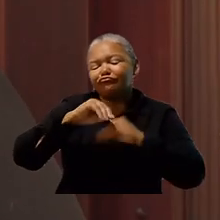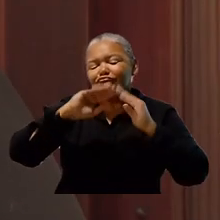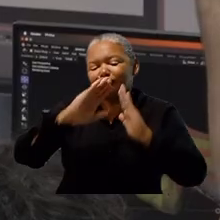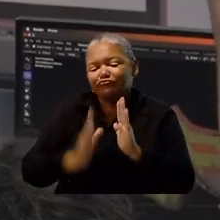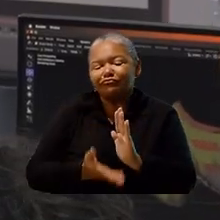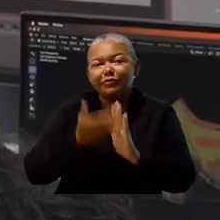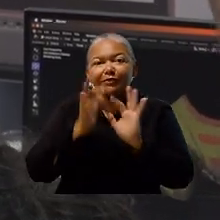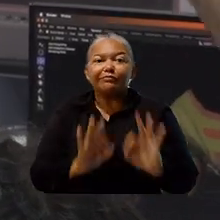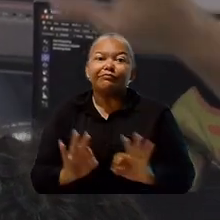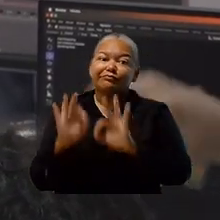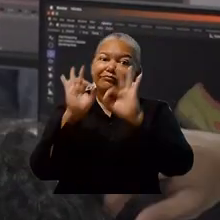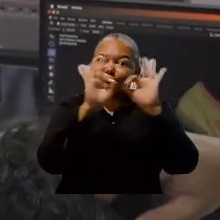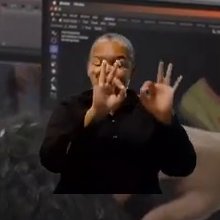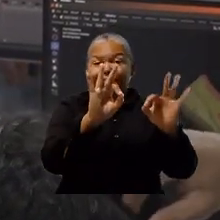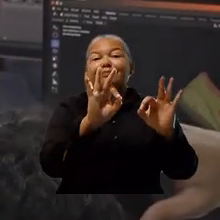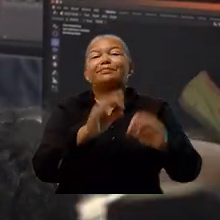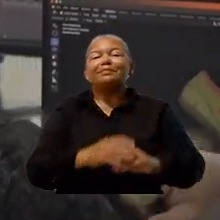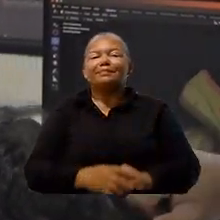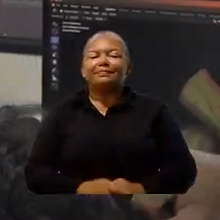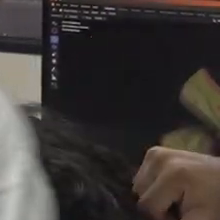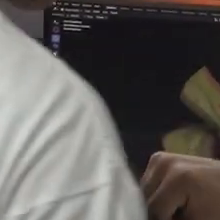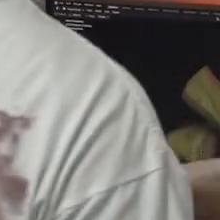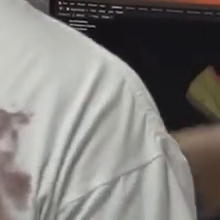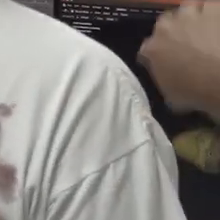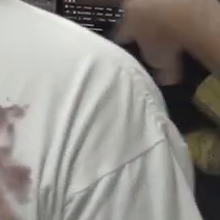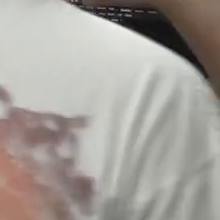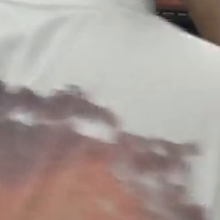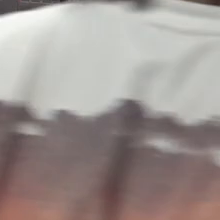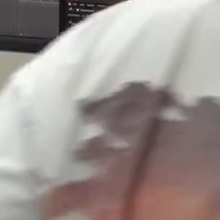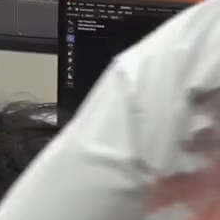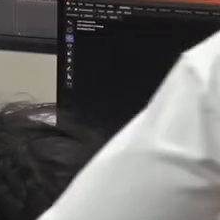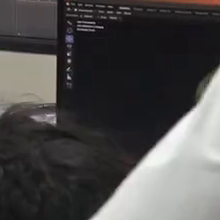y que los proyectos se vean mucho mejor